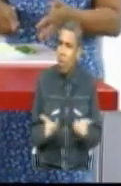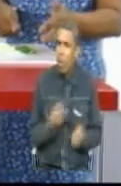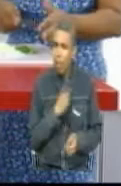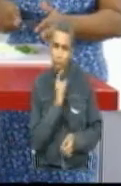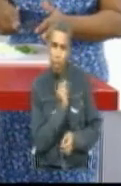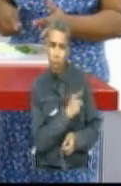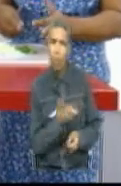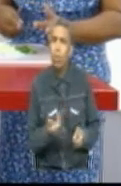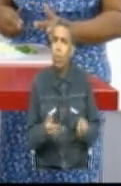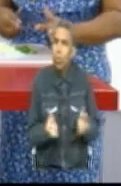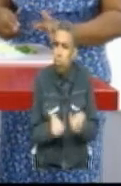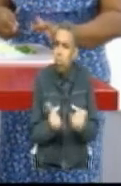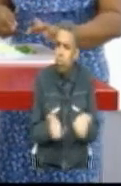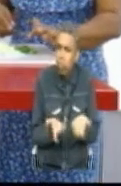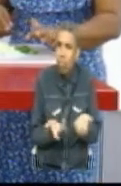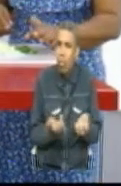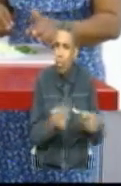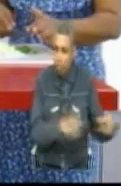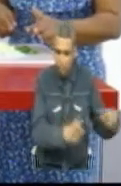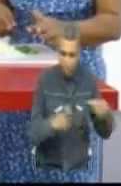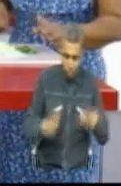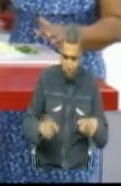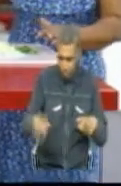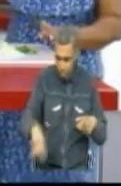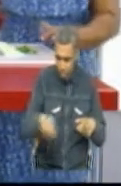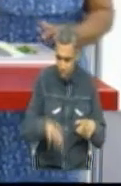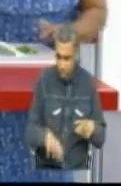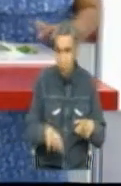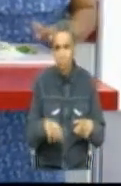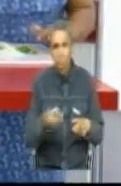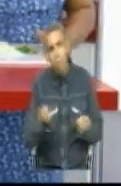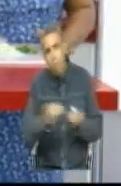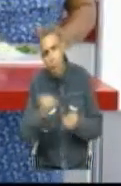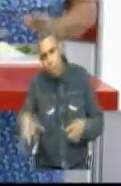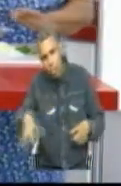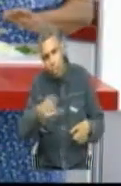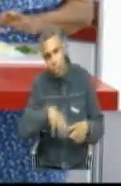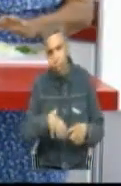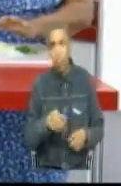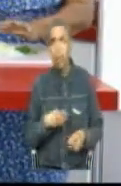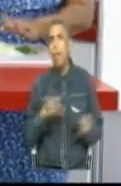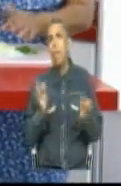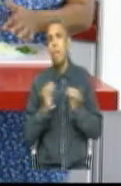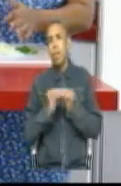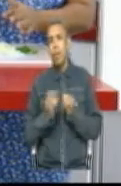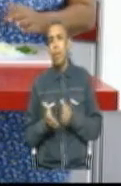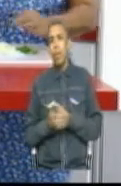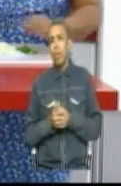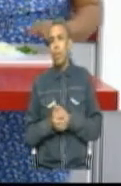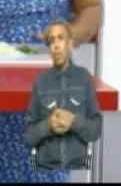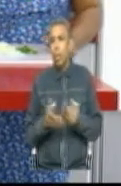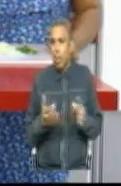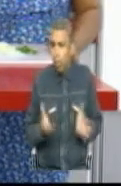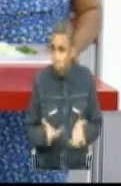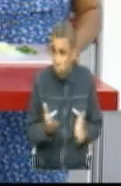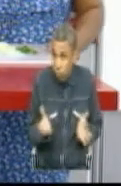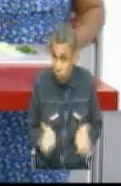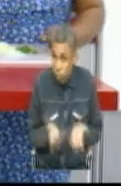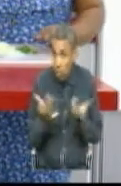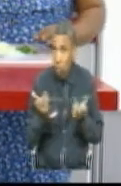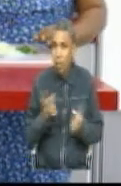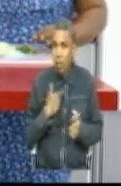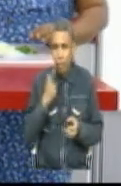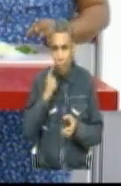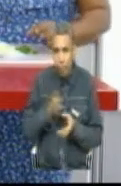usualmente en la casa le darle a poco de hecho éste para no por como ya lleva papi está frita y todo eso